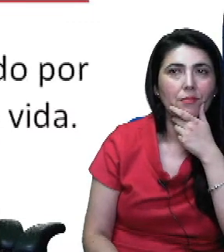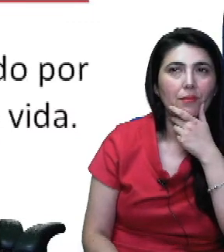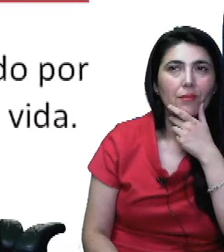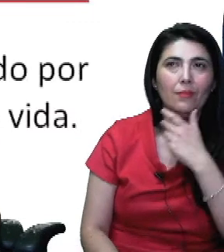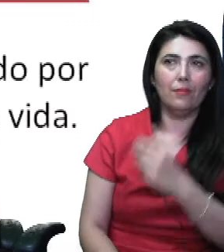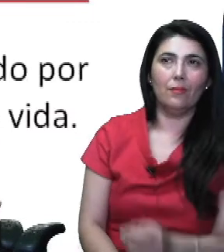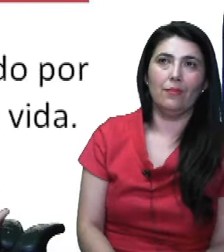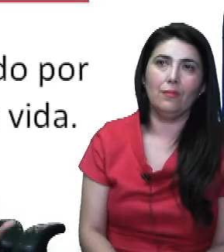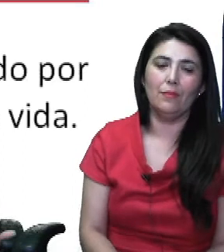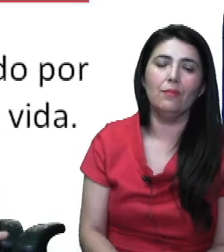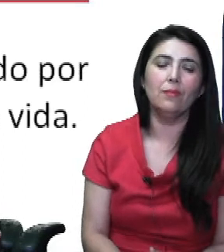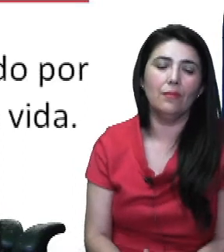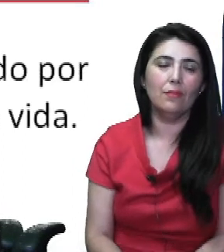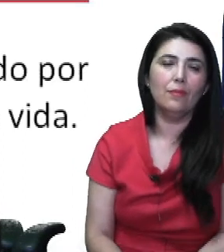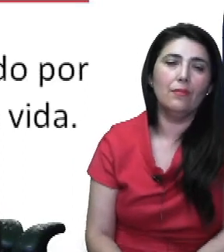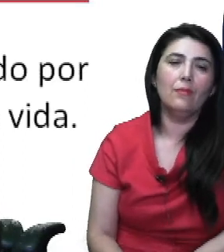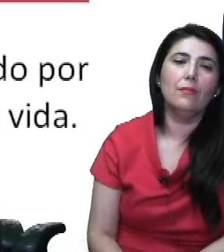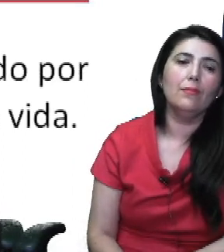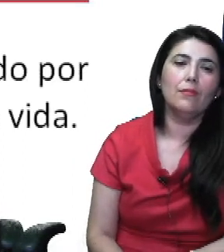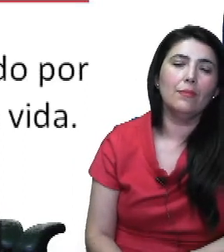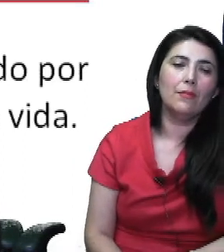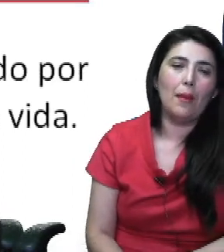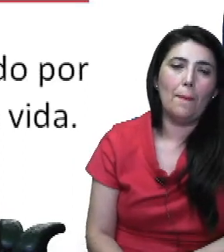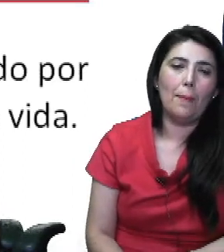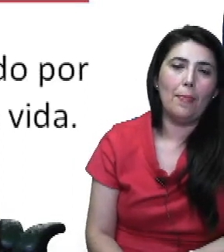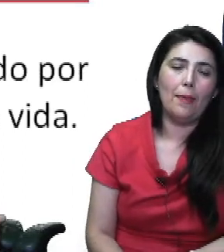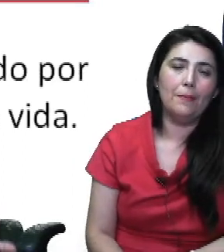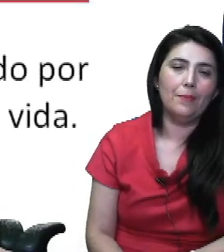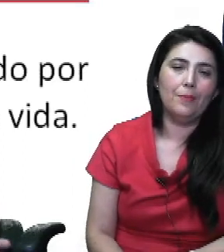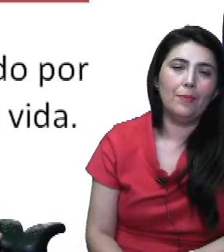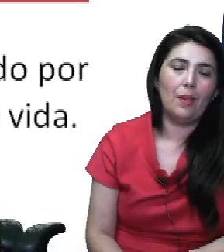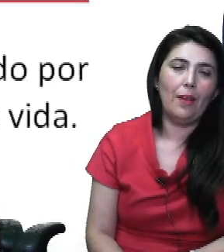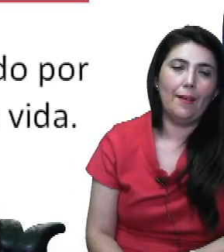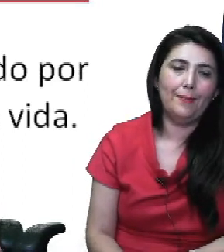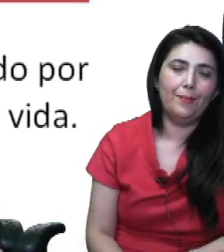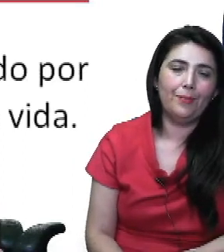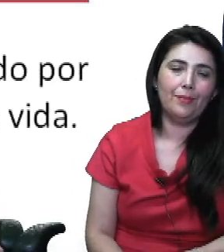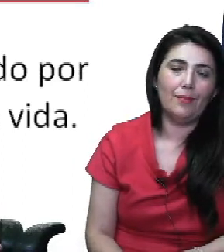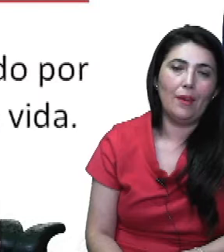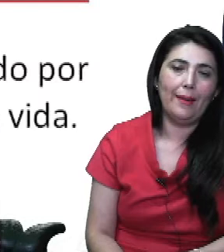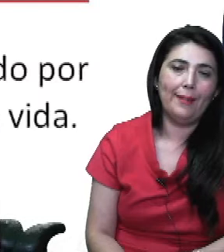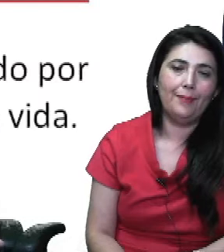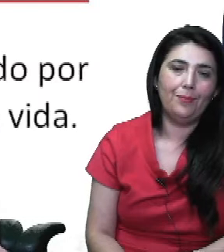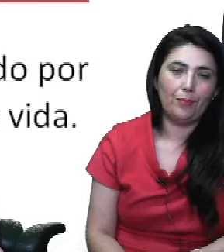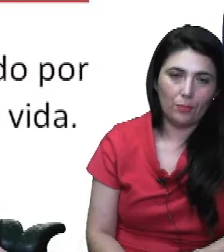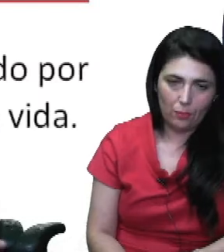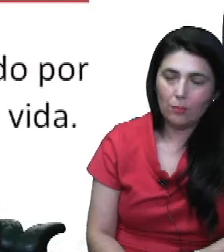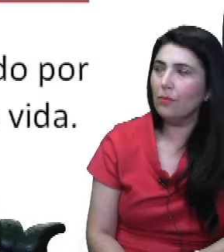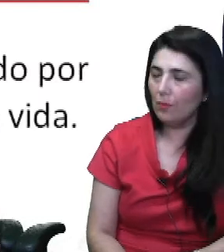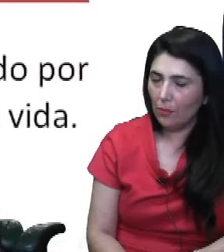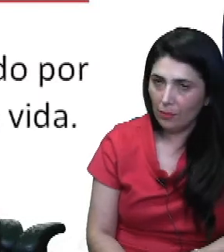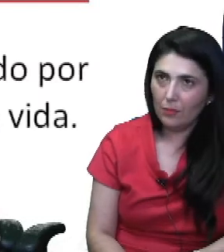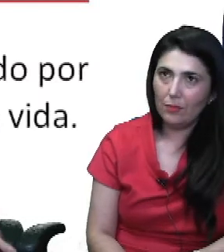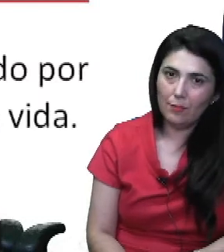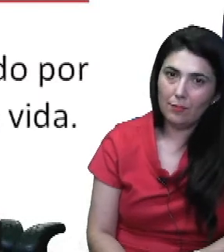de incluso deterioro pudiese ser en su funcionamiento, se van a poder recuperar al cabo de algunos meses y de manera espontánea, con sus